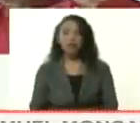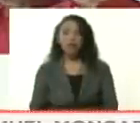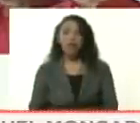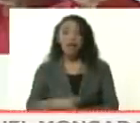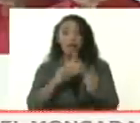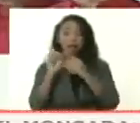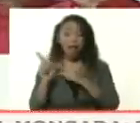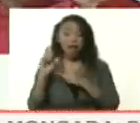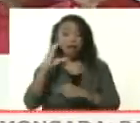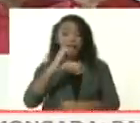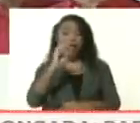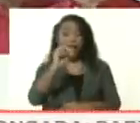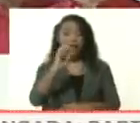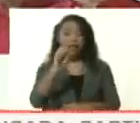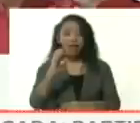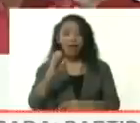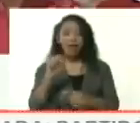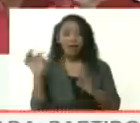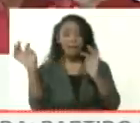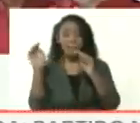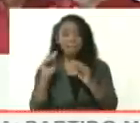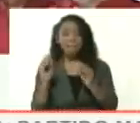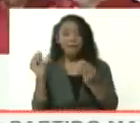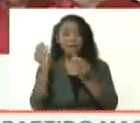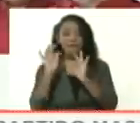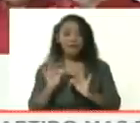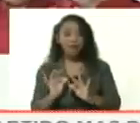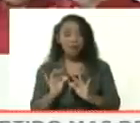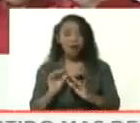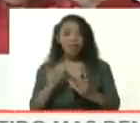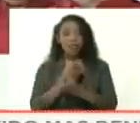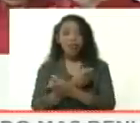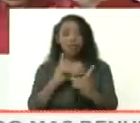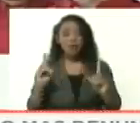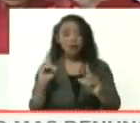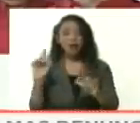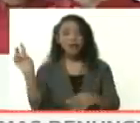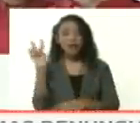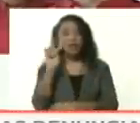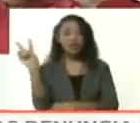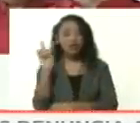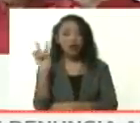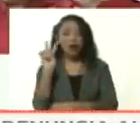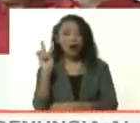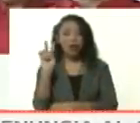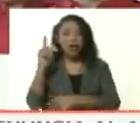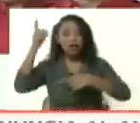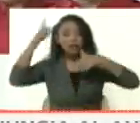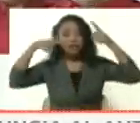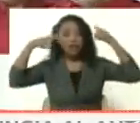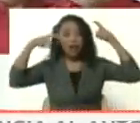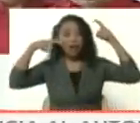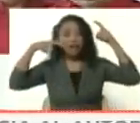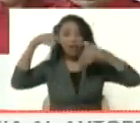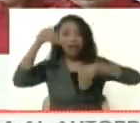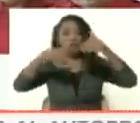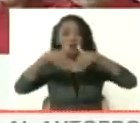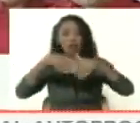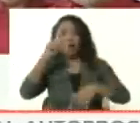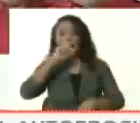ese CNE es parte de la democracia venezolana. Hugo Chávez fue a unas elecciones en el año